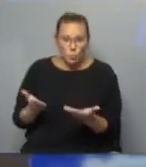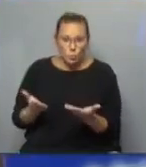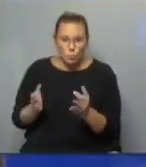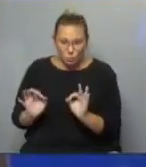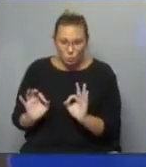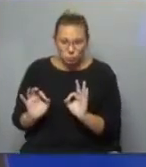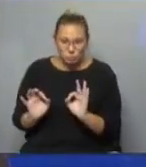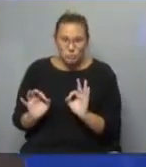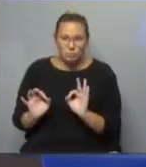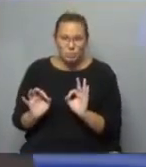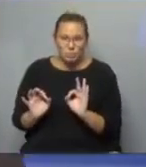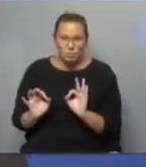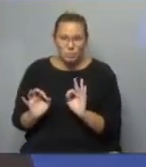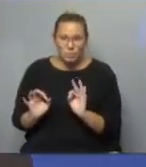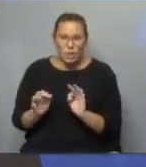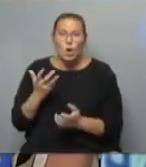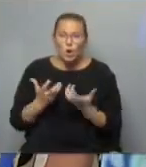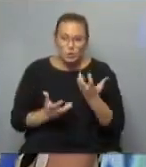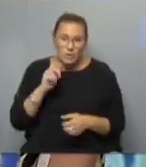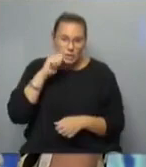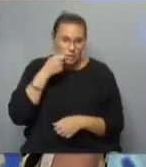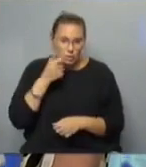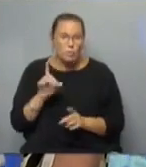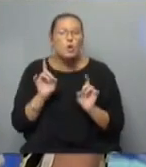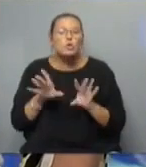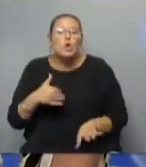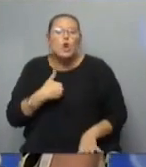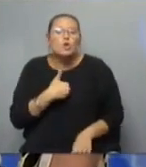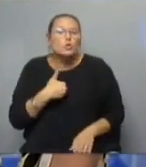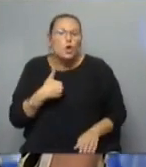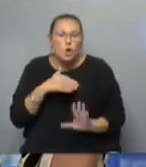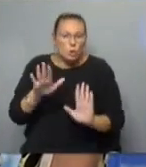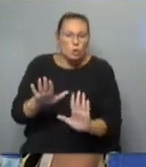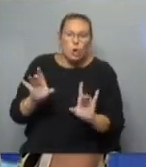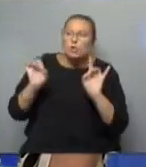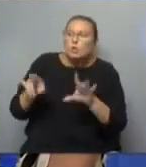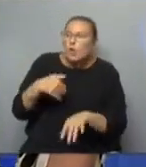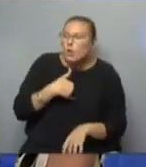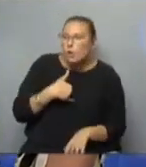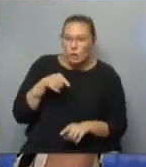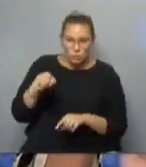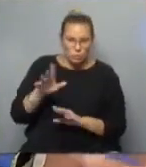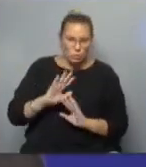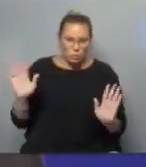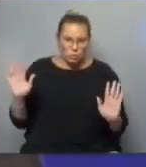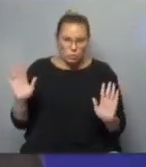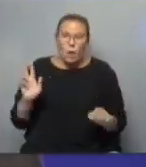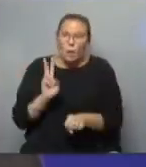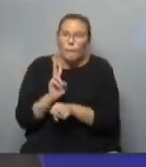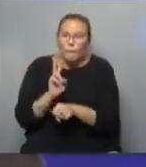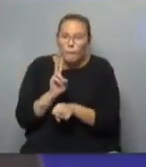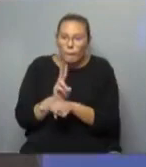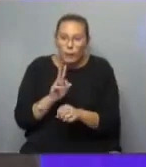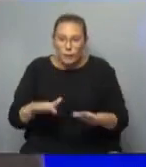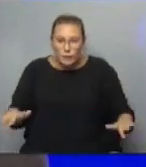medida. Total. Cocinar también es muy lindo. Solo ese rol, ¿viste? Pero claro, como que quedara solo ese rol, ¿viste? Y solo cuidar a los niños,